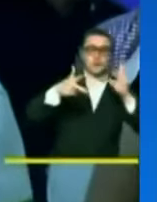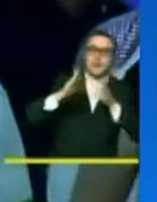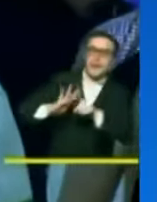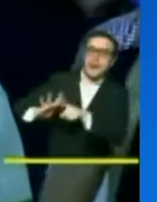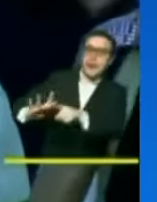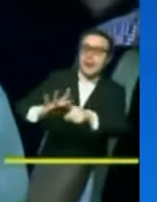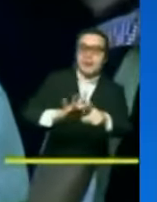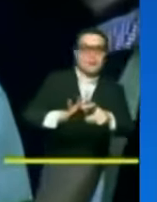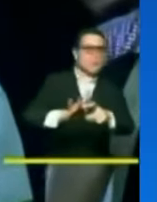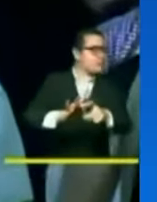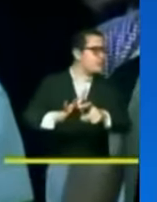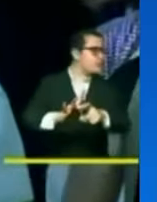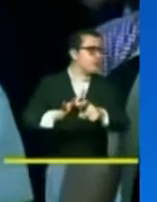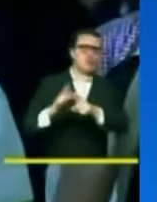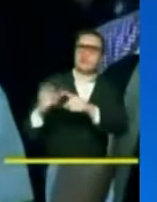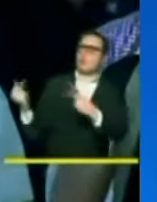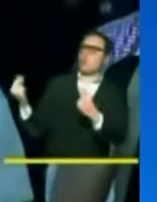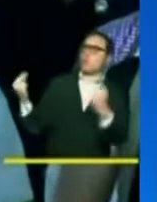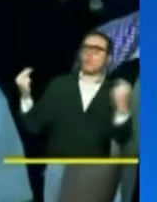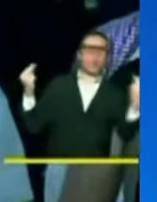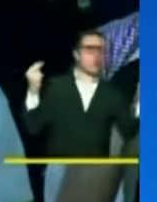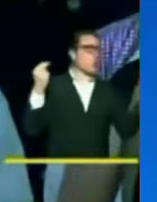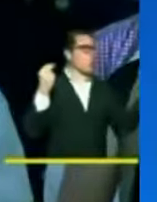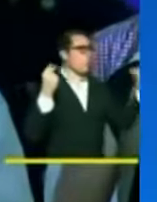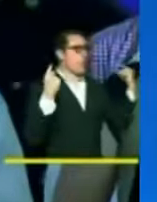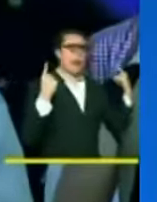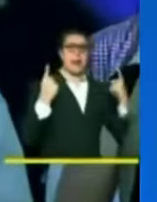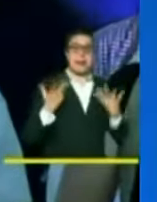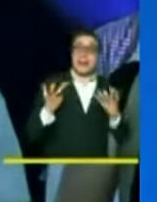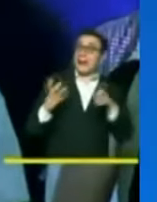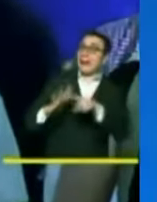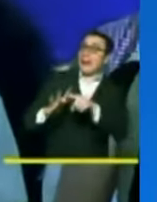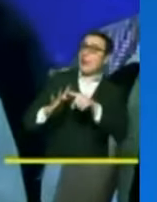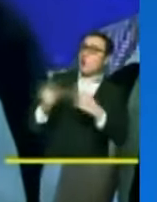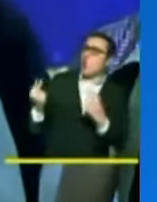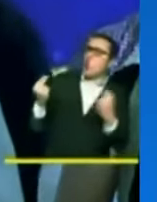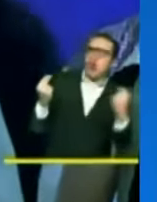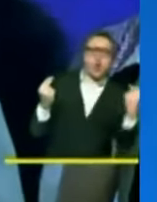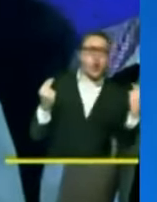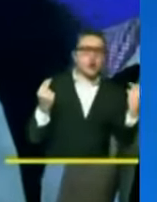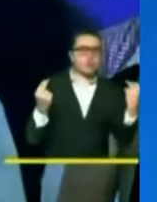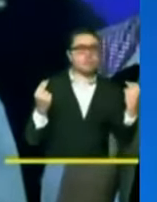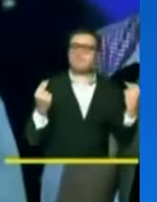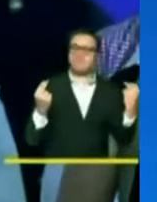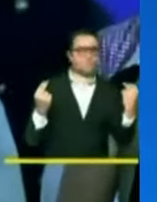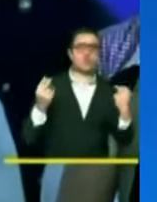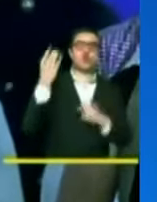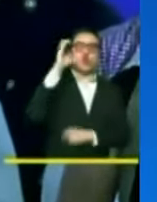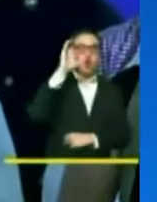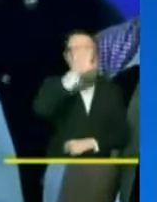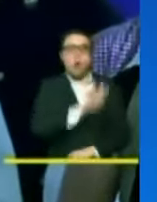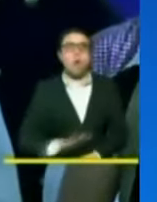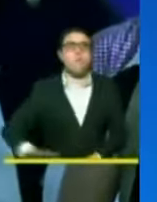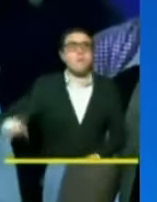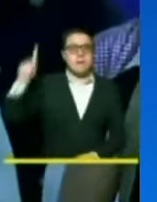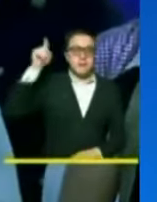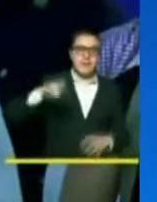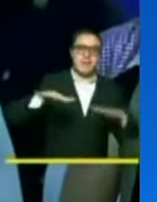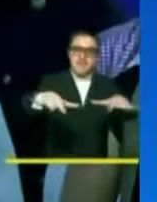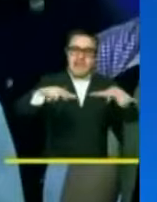Constituyente convocada a partir de lo que se conoce como la séptima papeleta pero que una vez